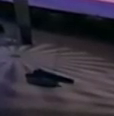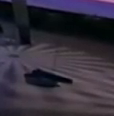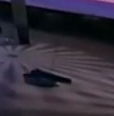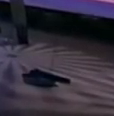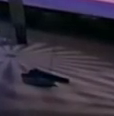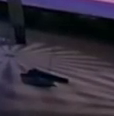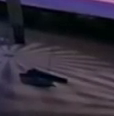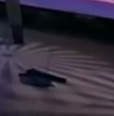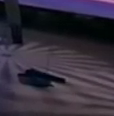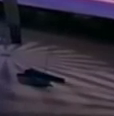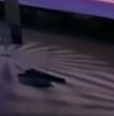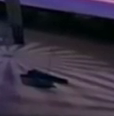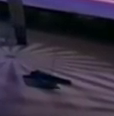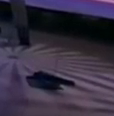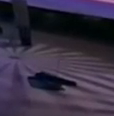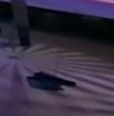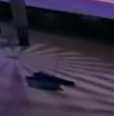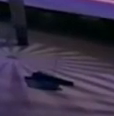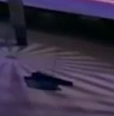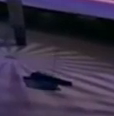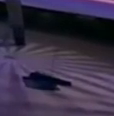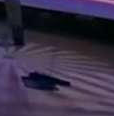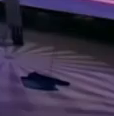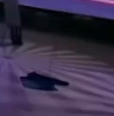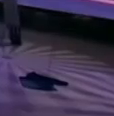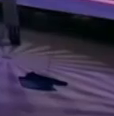Oh, oh, oh, oh.